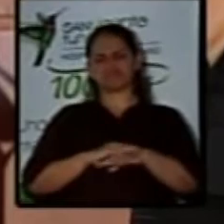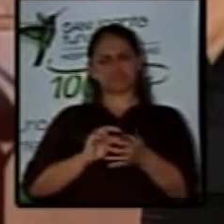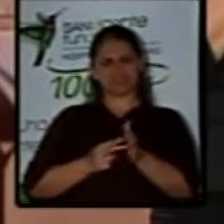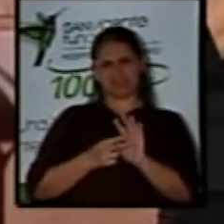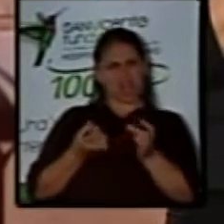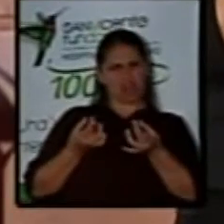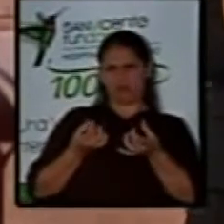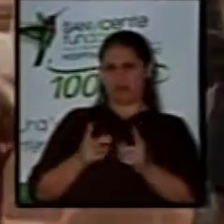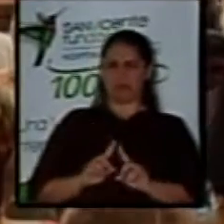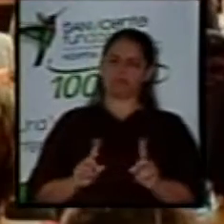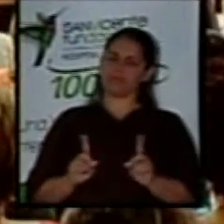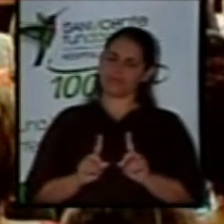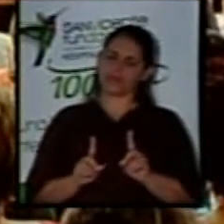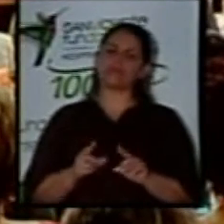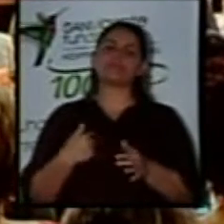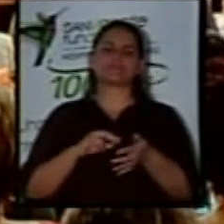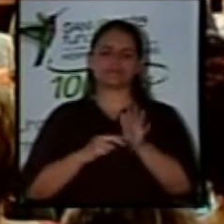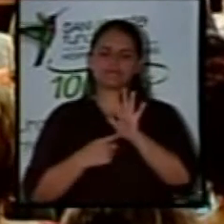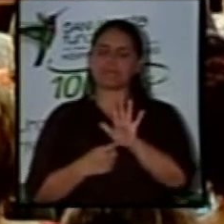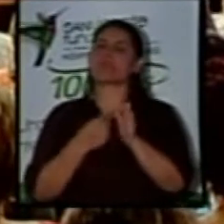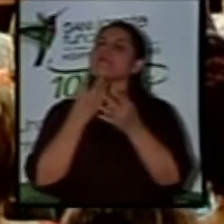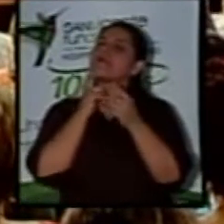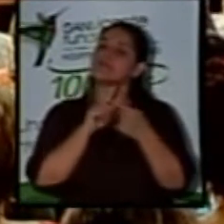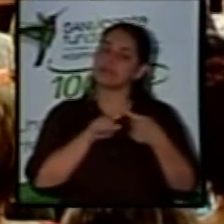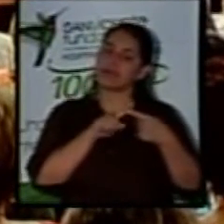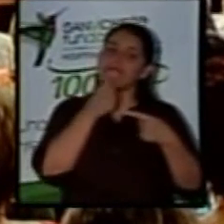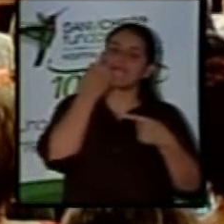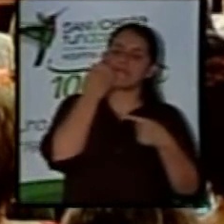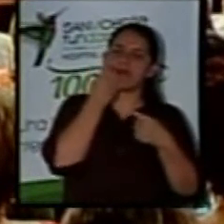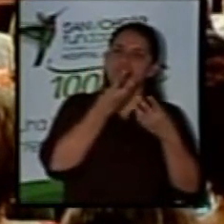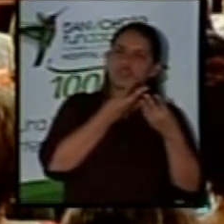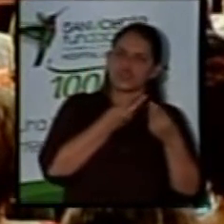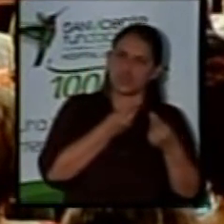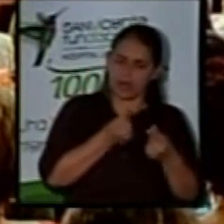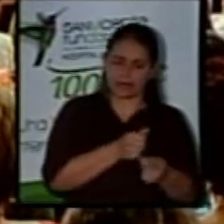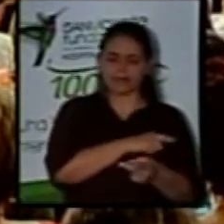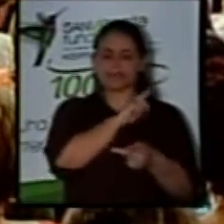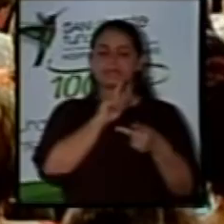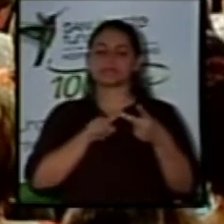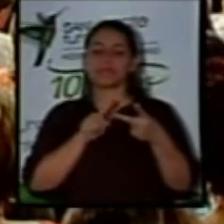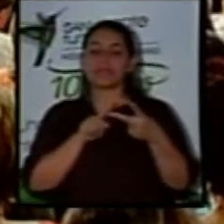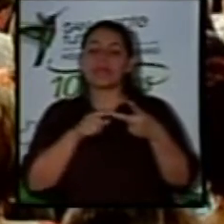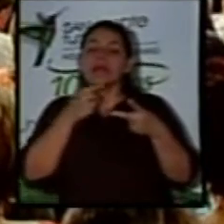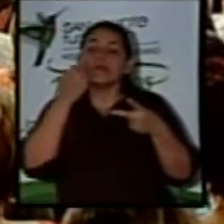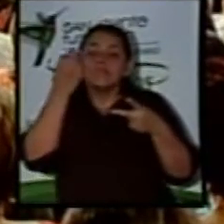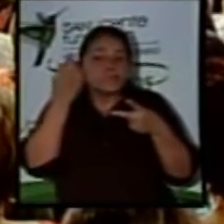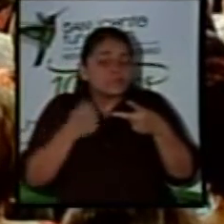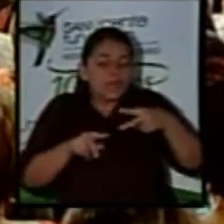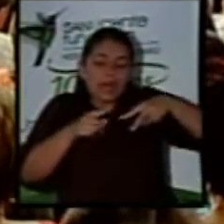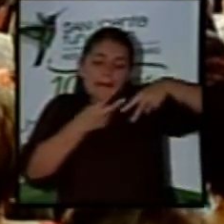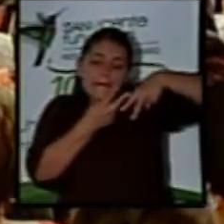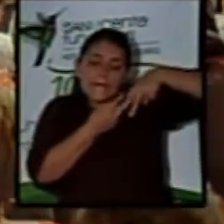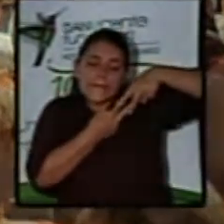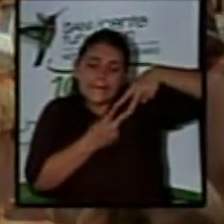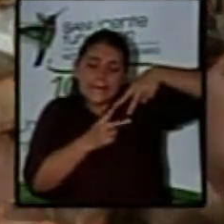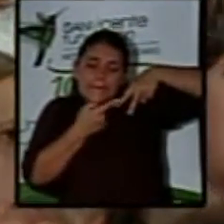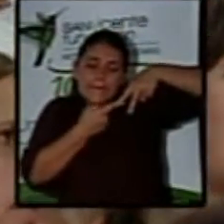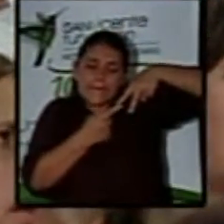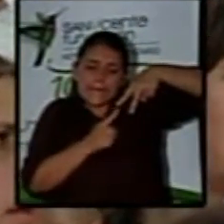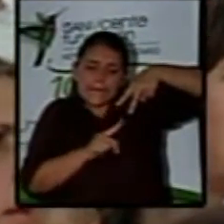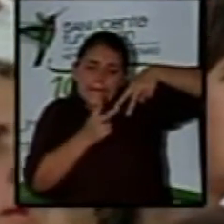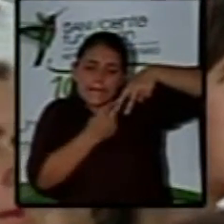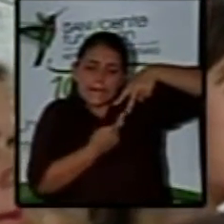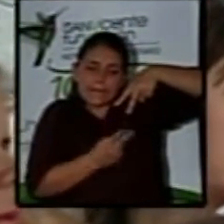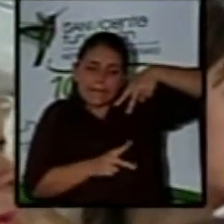causa ningún síntoma. Esa es la manifestación más leve de la enfermedad. Ya cuando tenemos las varices, digamos que es un